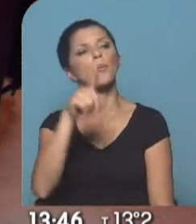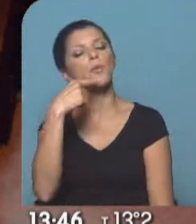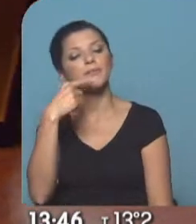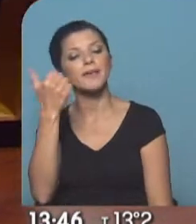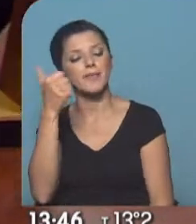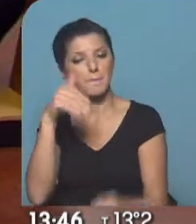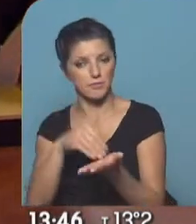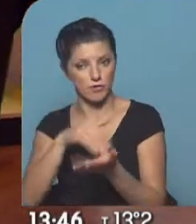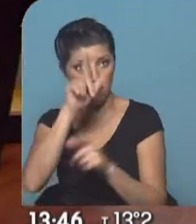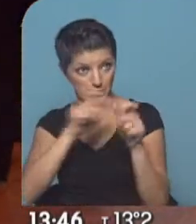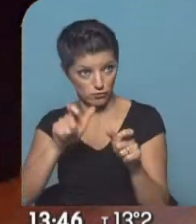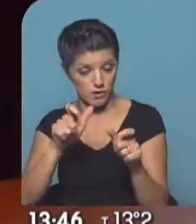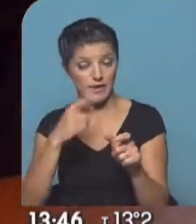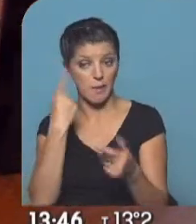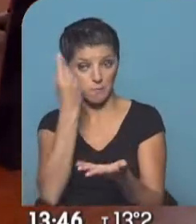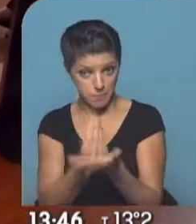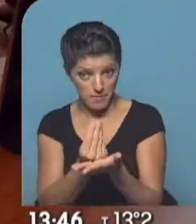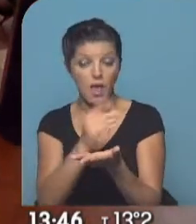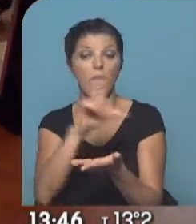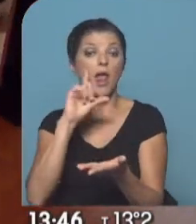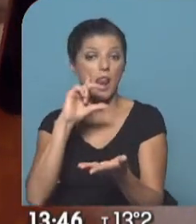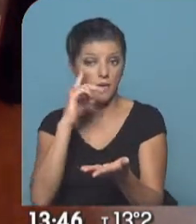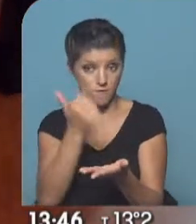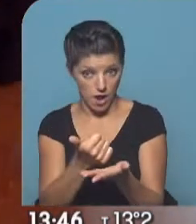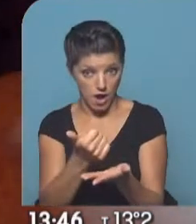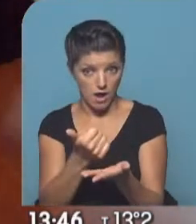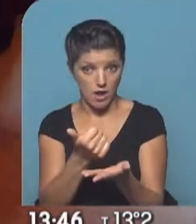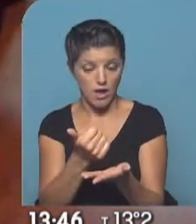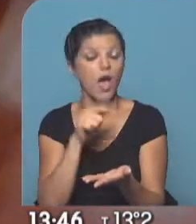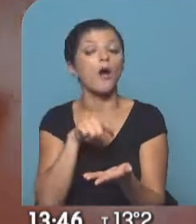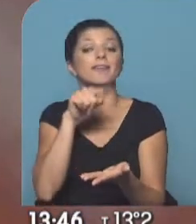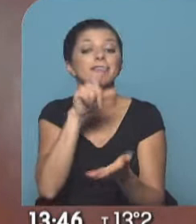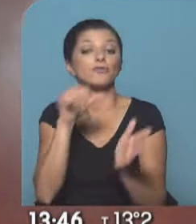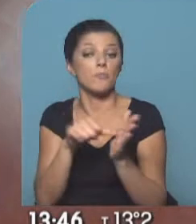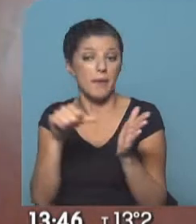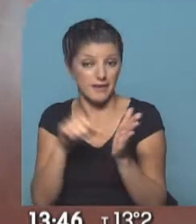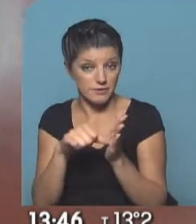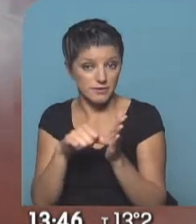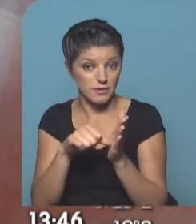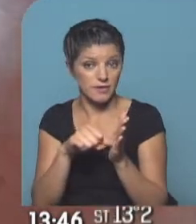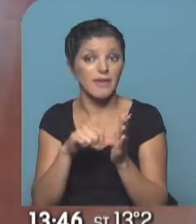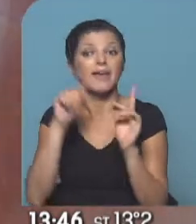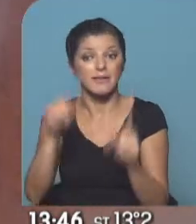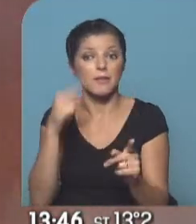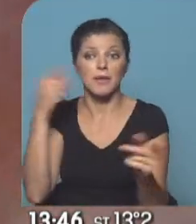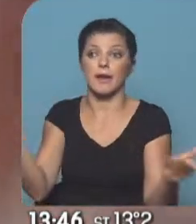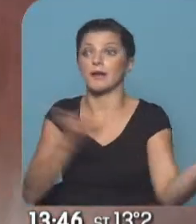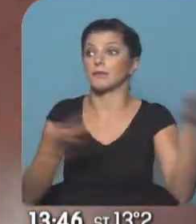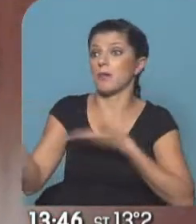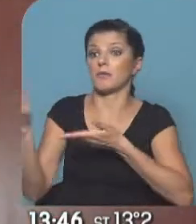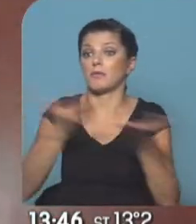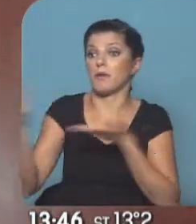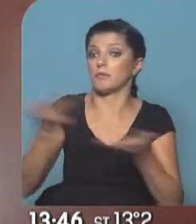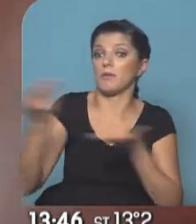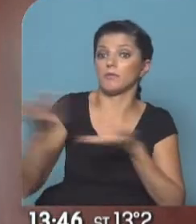de habitantes de Libia, y si Libia se convierte precisamente en ese país también amortiguador que empieza a recibir